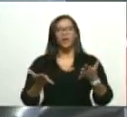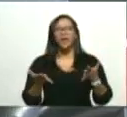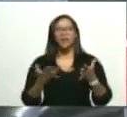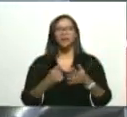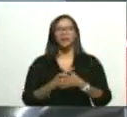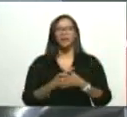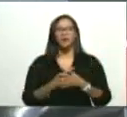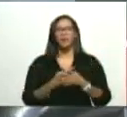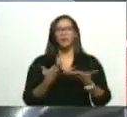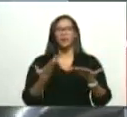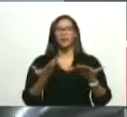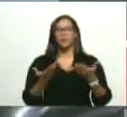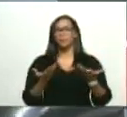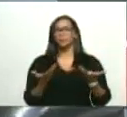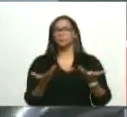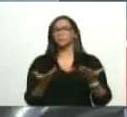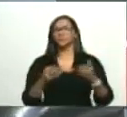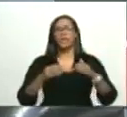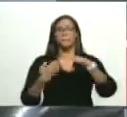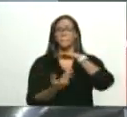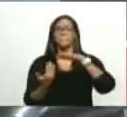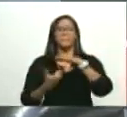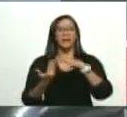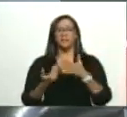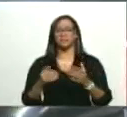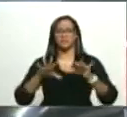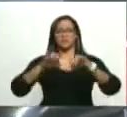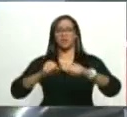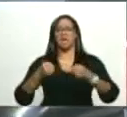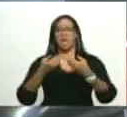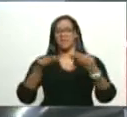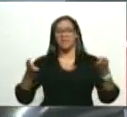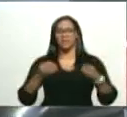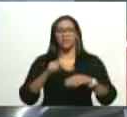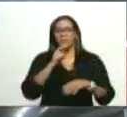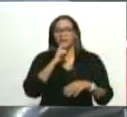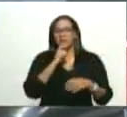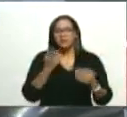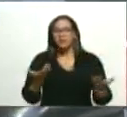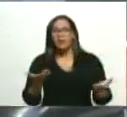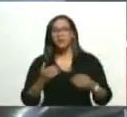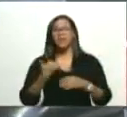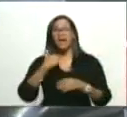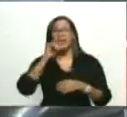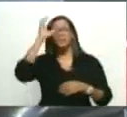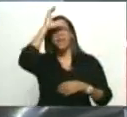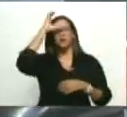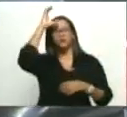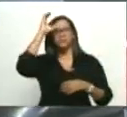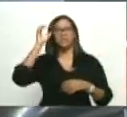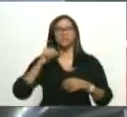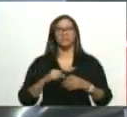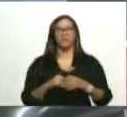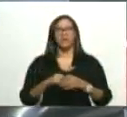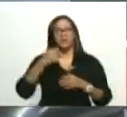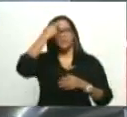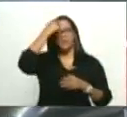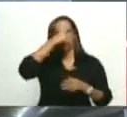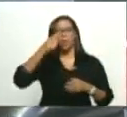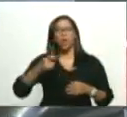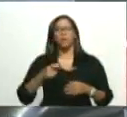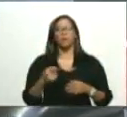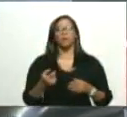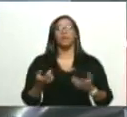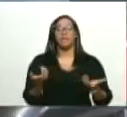una plataforma neoliberal, un programa neoliberal abiertamente, porque hay una conciencia mayor del pueblo. Hay una conciencia que